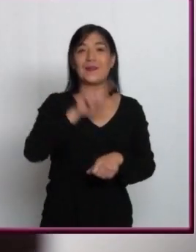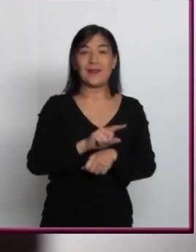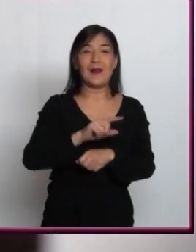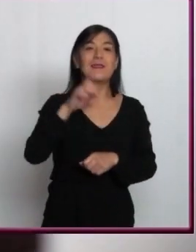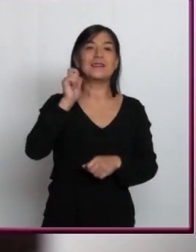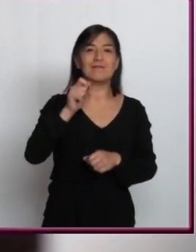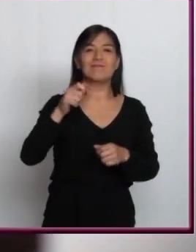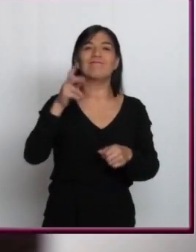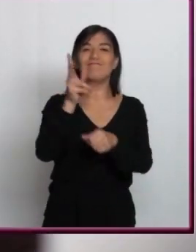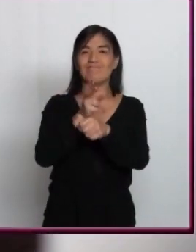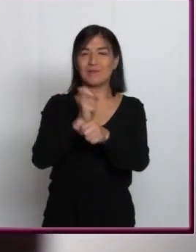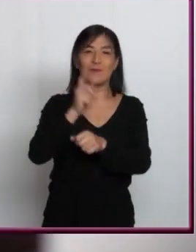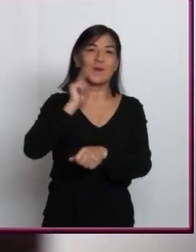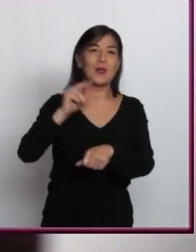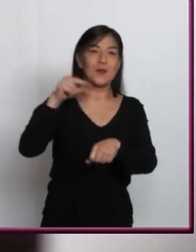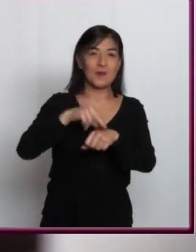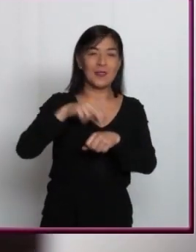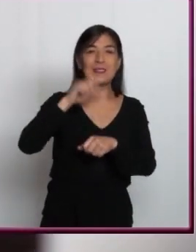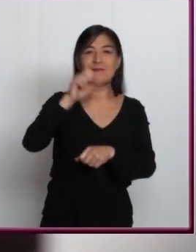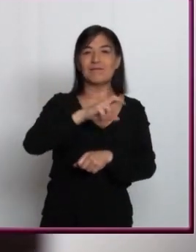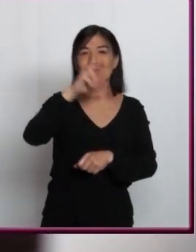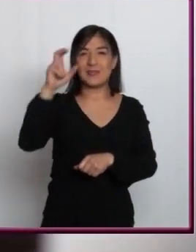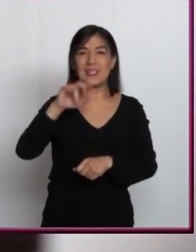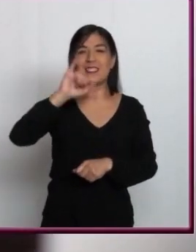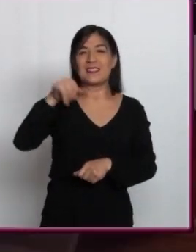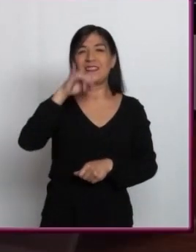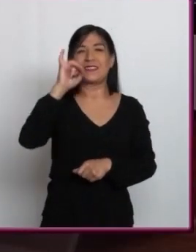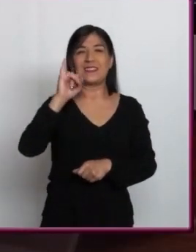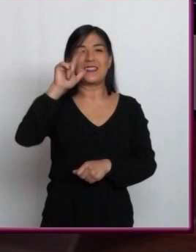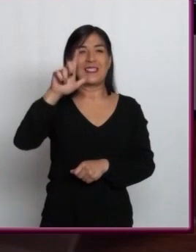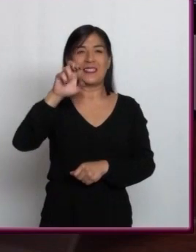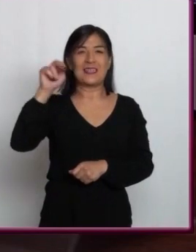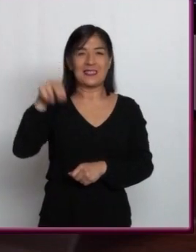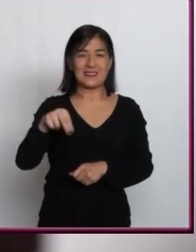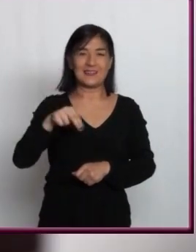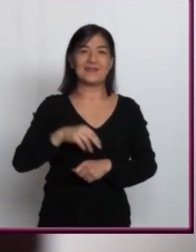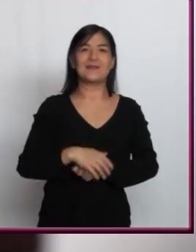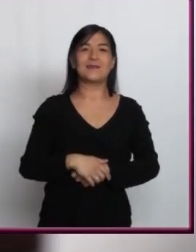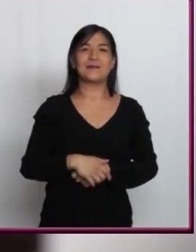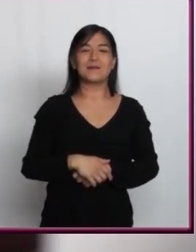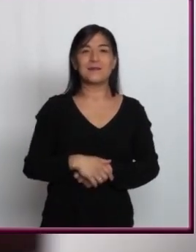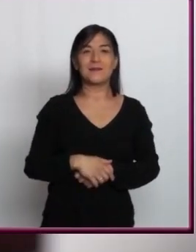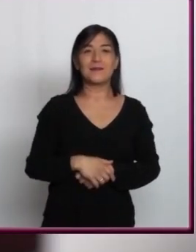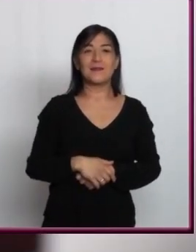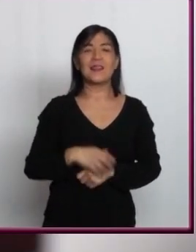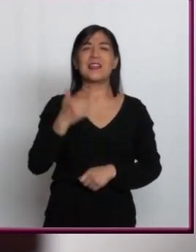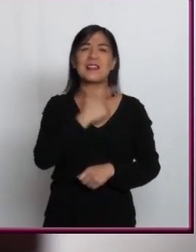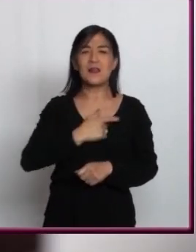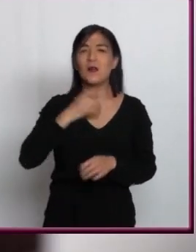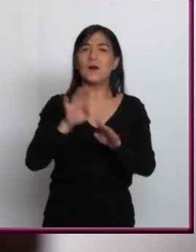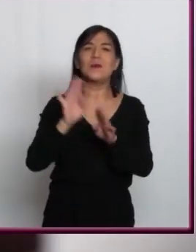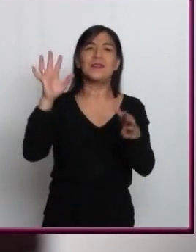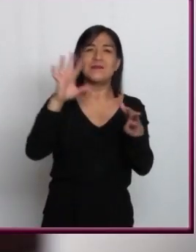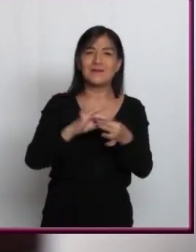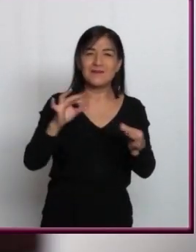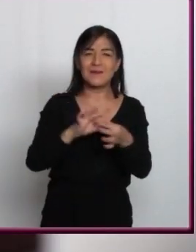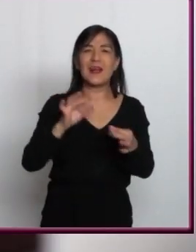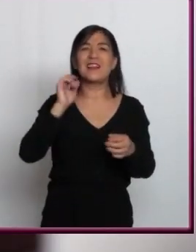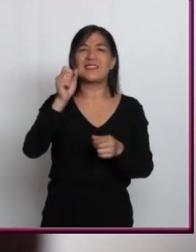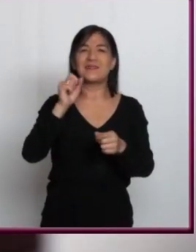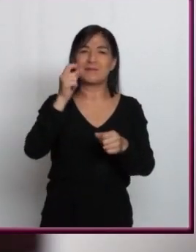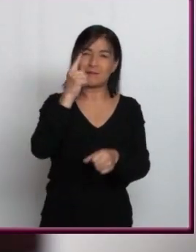como invitada a la doctora en astronomía Gilén Gómez Maqueo. Bienvenida, Gilén. Nos gustaría que pudieras explicarnos